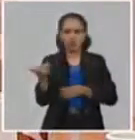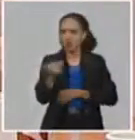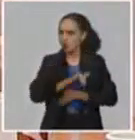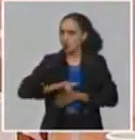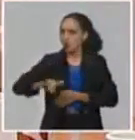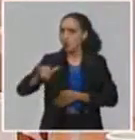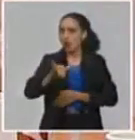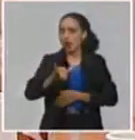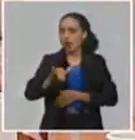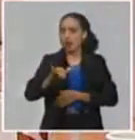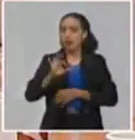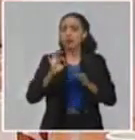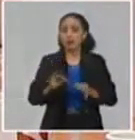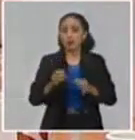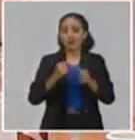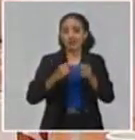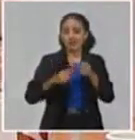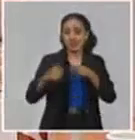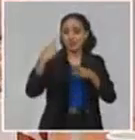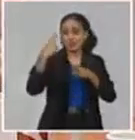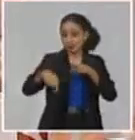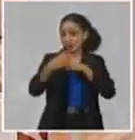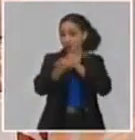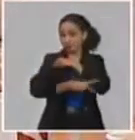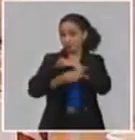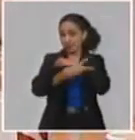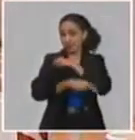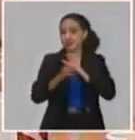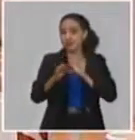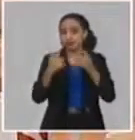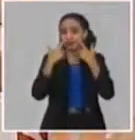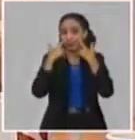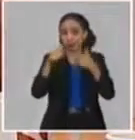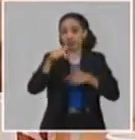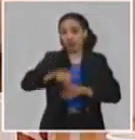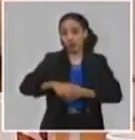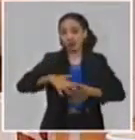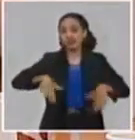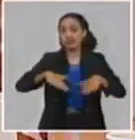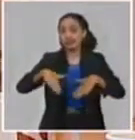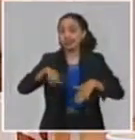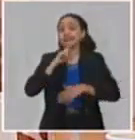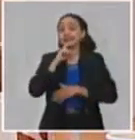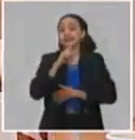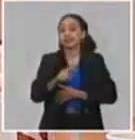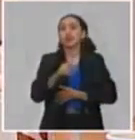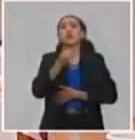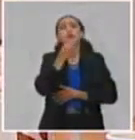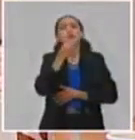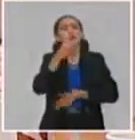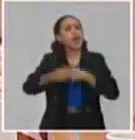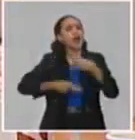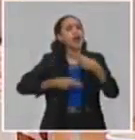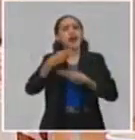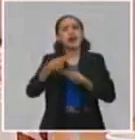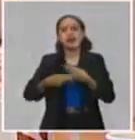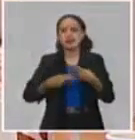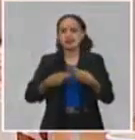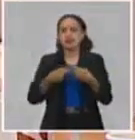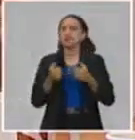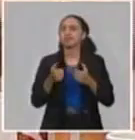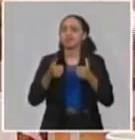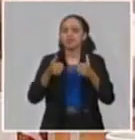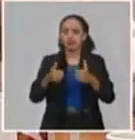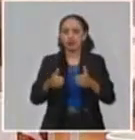la exportación, que es tan necesaria para nuestro país, sobre todo en esta coyuntura, pues se pueda realizar de una manera